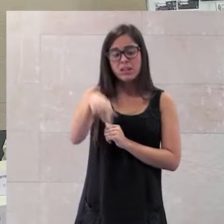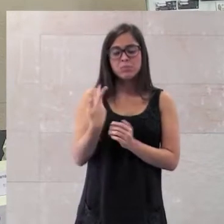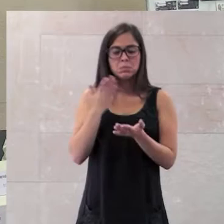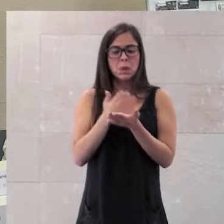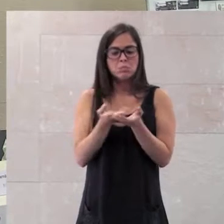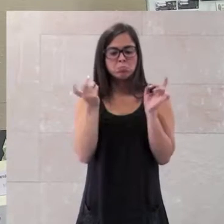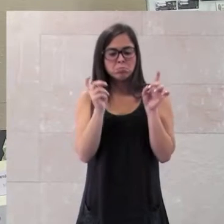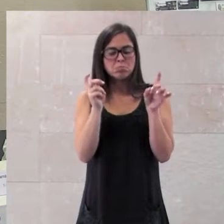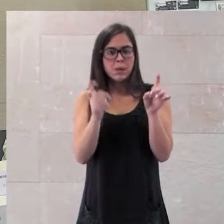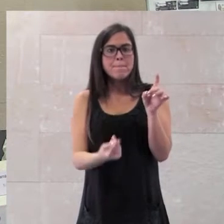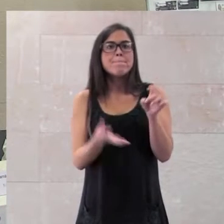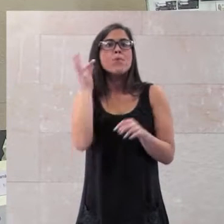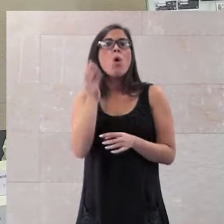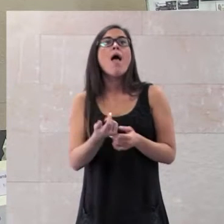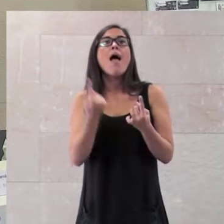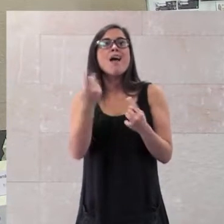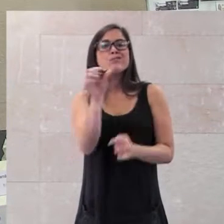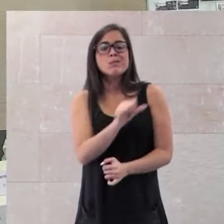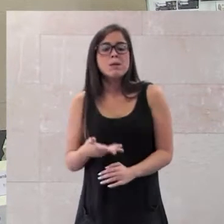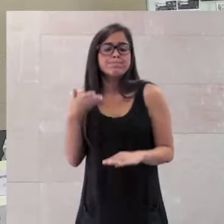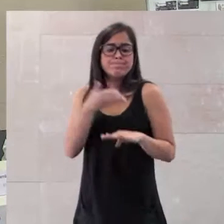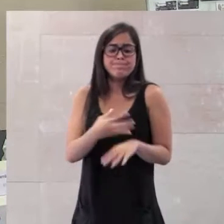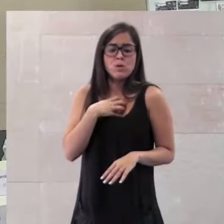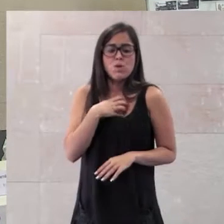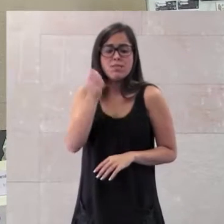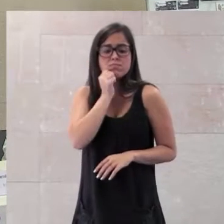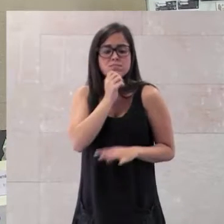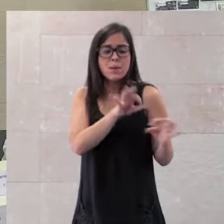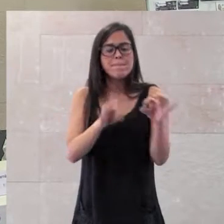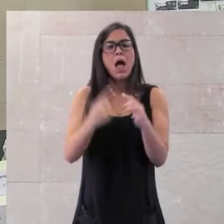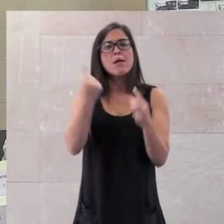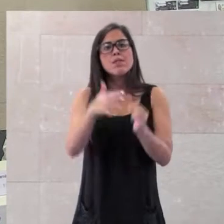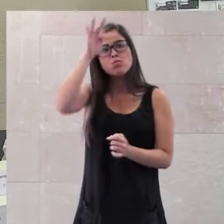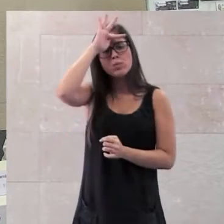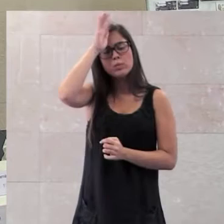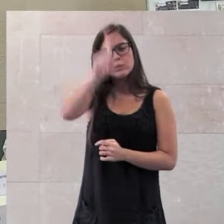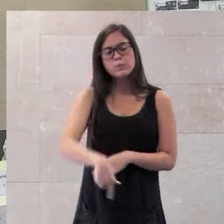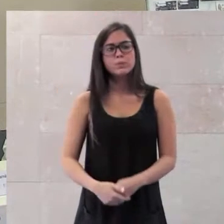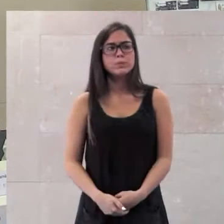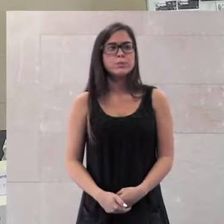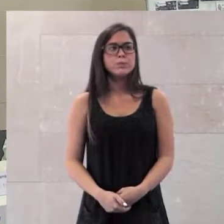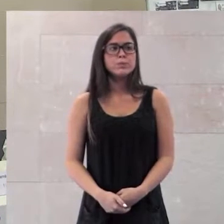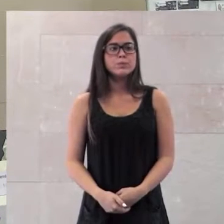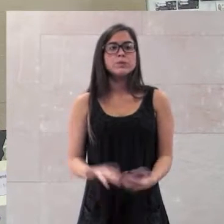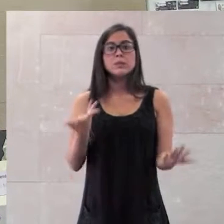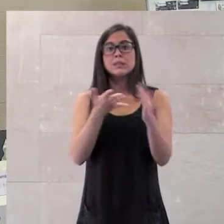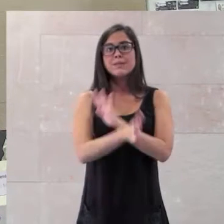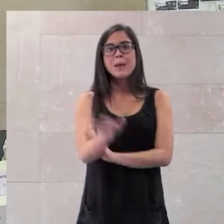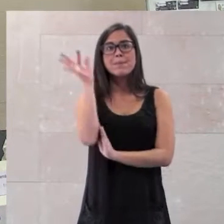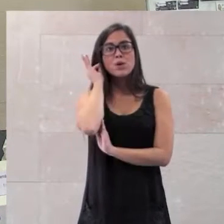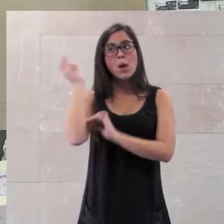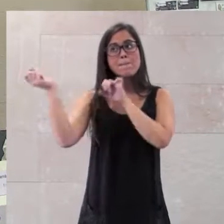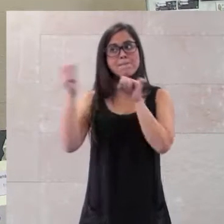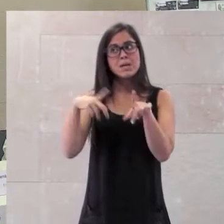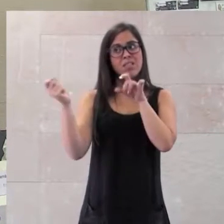favorecer que vayan mujeres que no pueden ir durante la semana. Y he visto también que hay domingos. Es decir, las mujeres migrantes